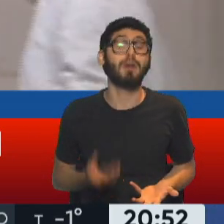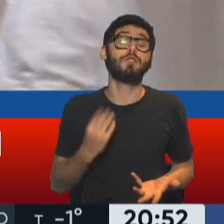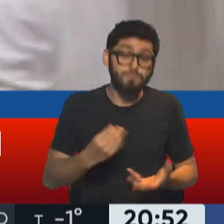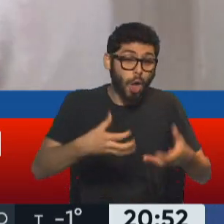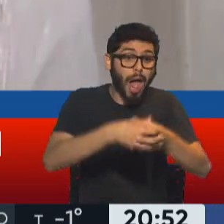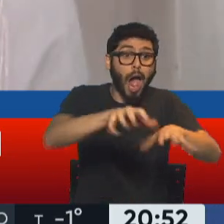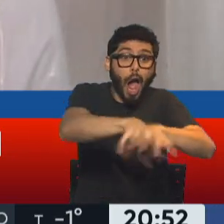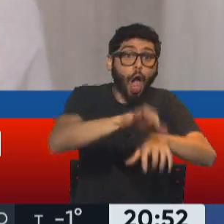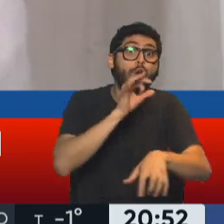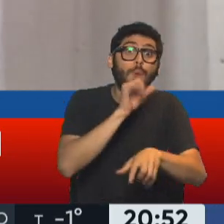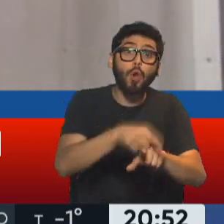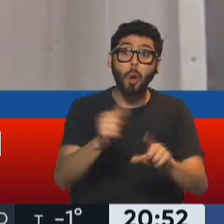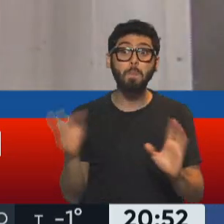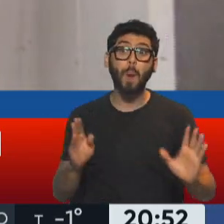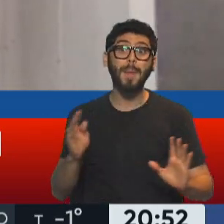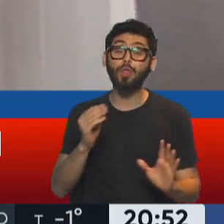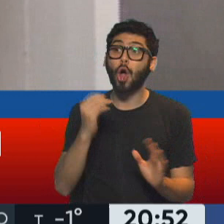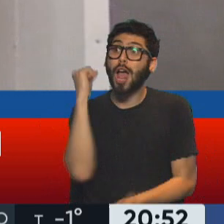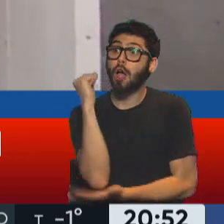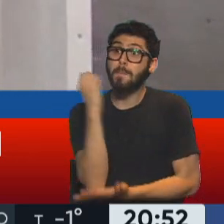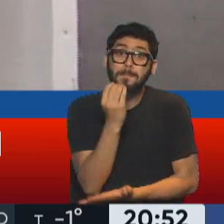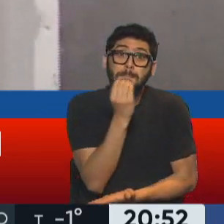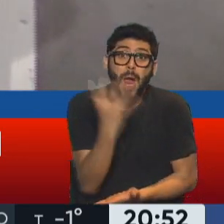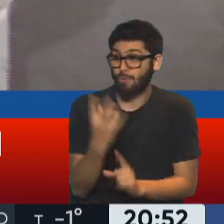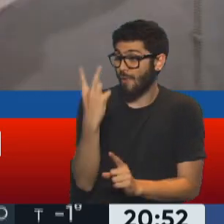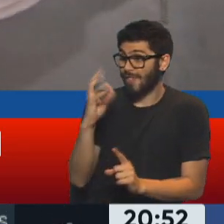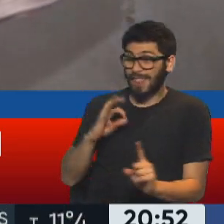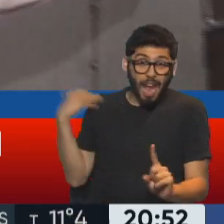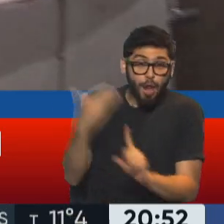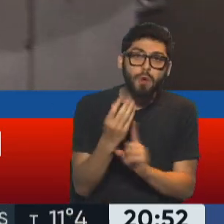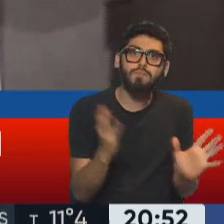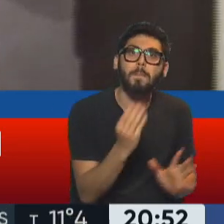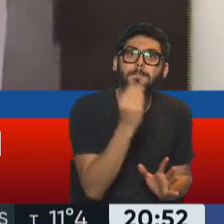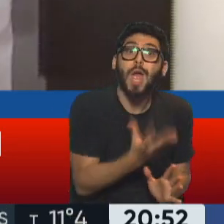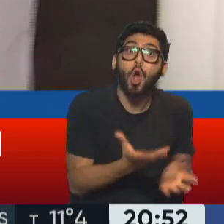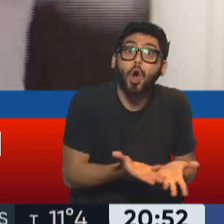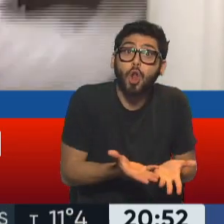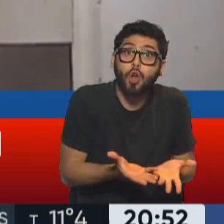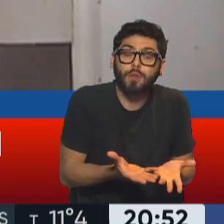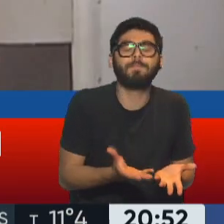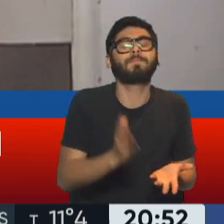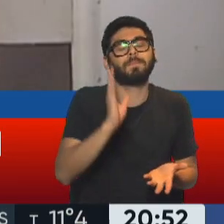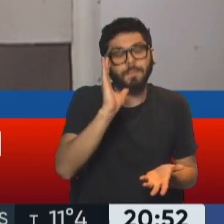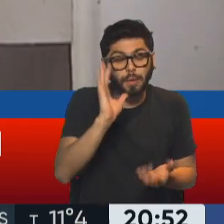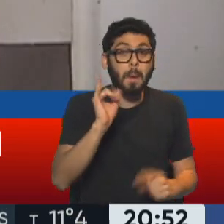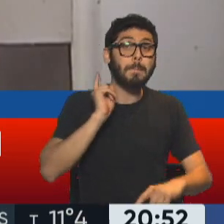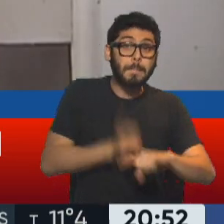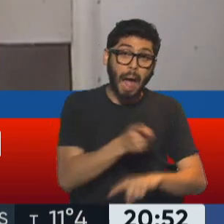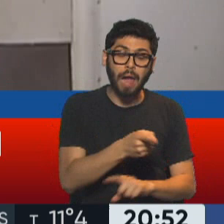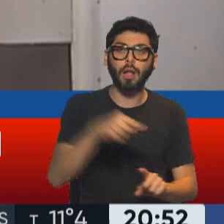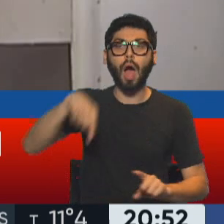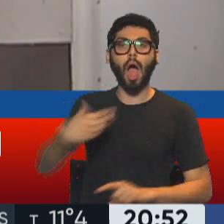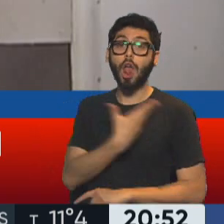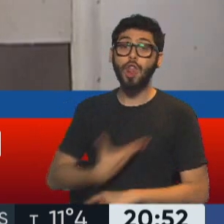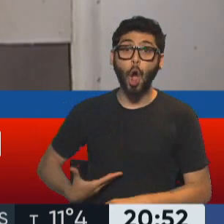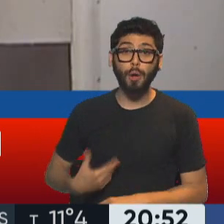está pasando uno de sus mejores momentos económicos de los últimos 20 años. Pero a pesar de eso, le hicieron a este